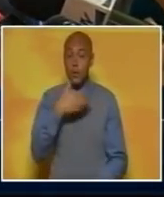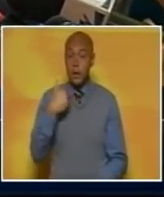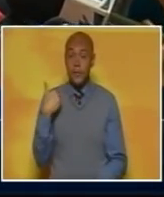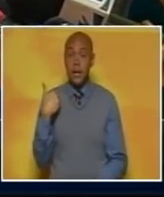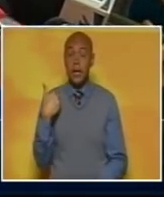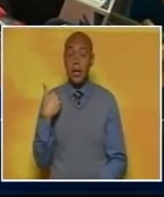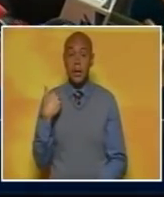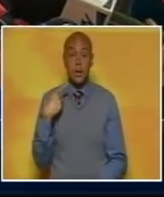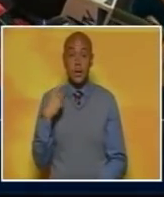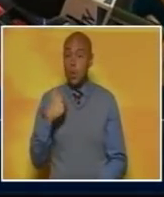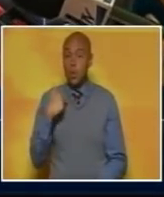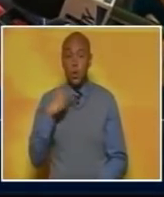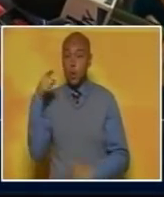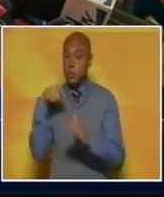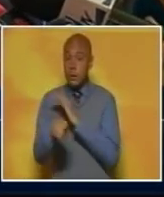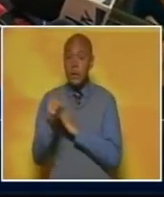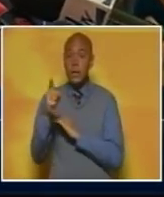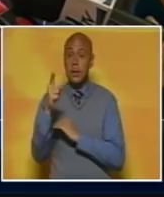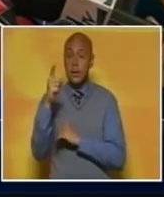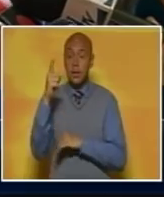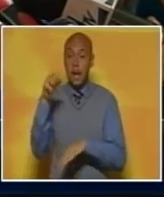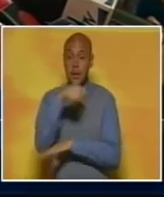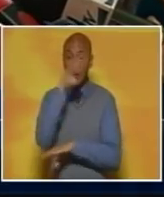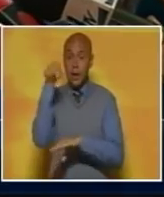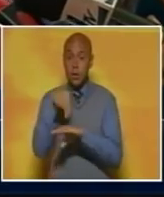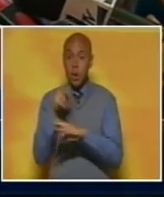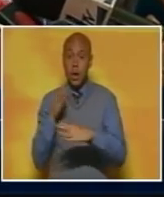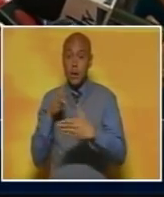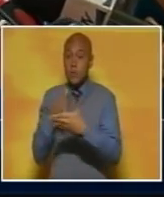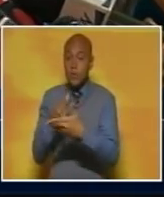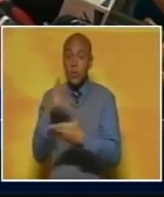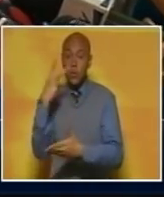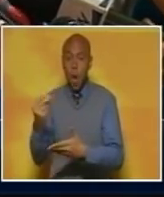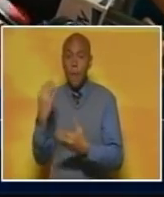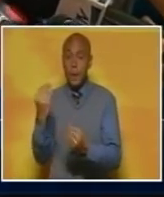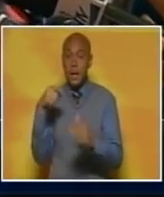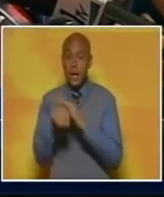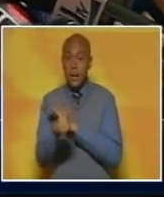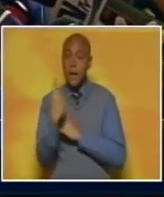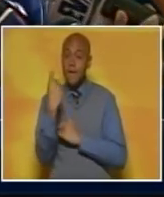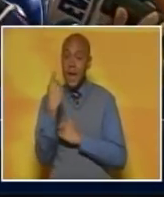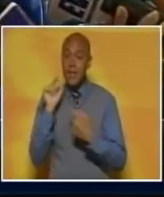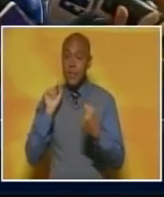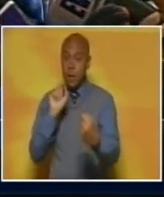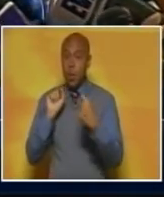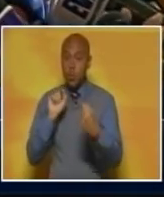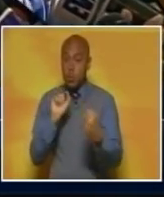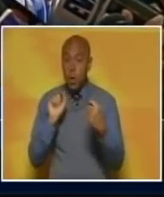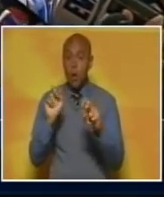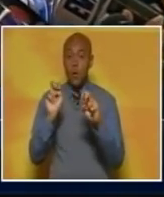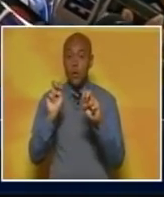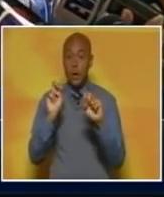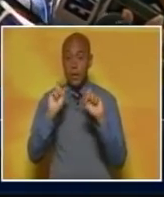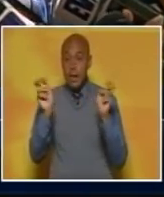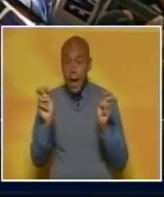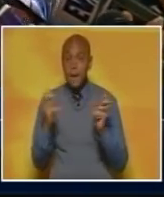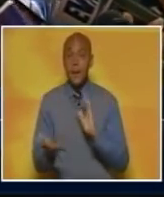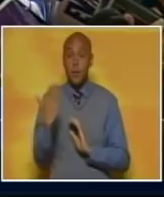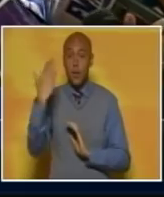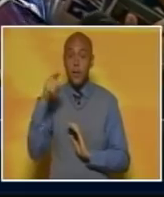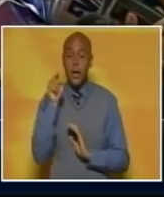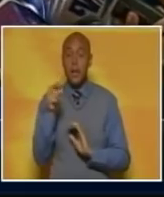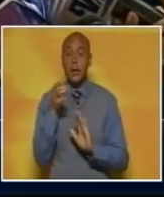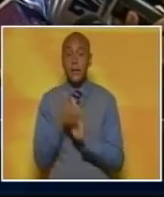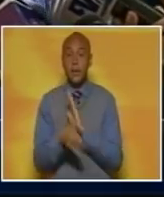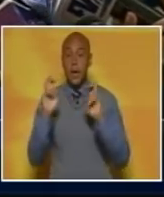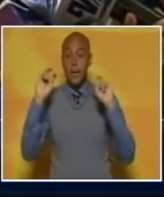que no hagamos la sesión para no discutir importantes puntos que tienen que ver con los trabajadores